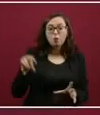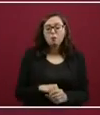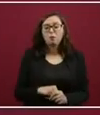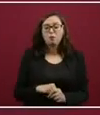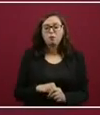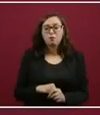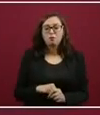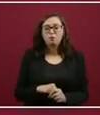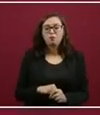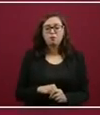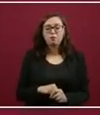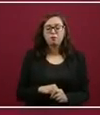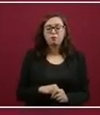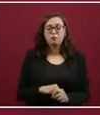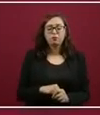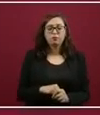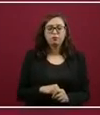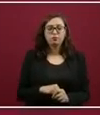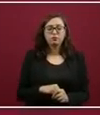de